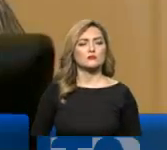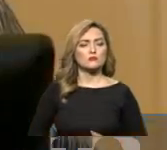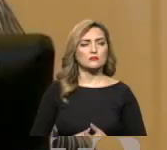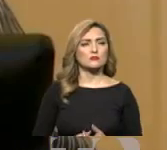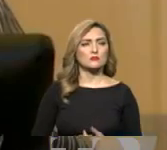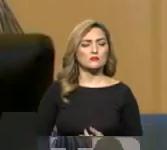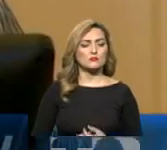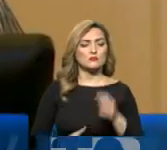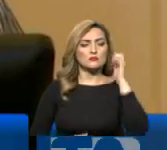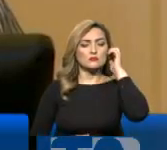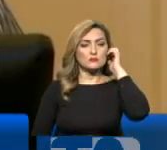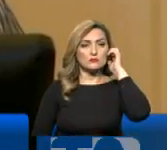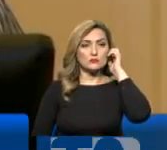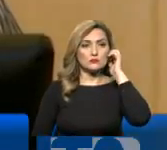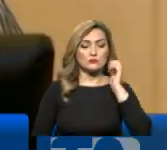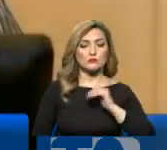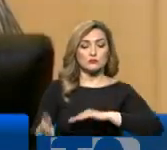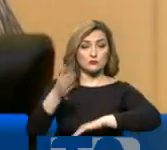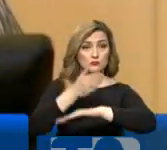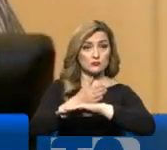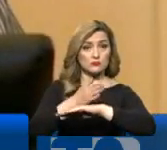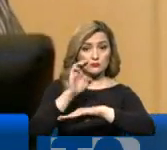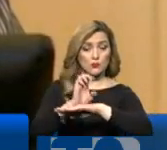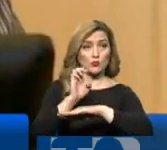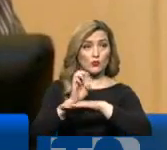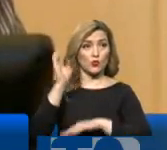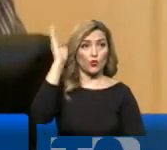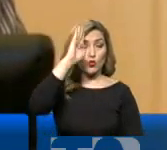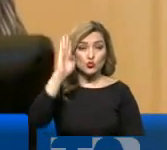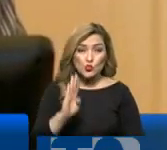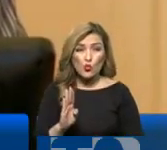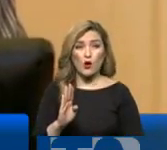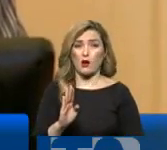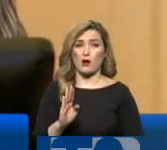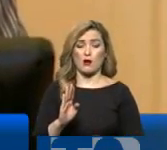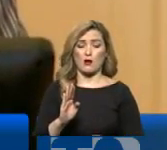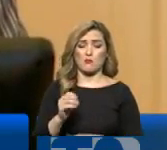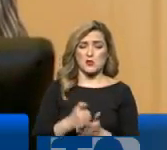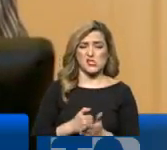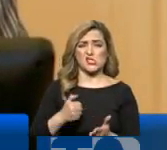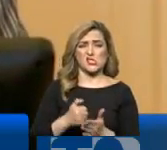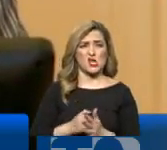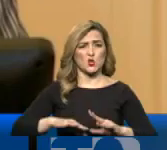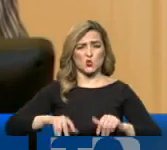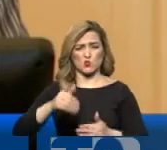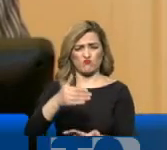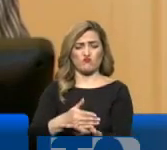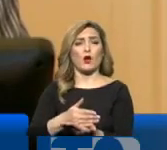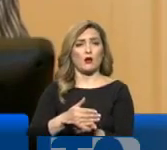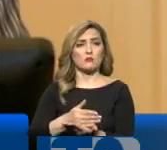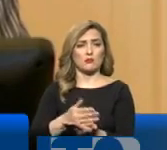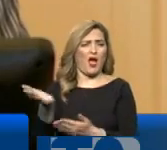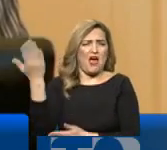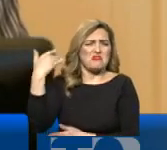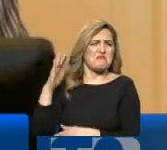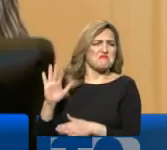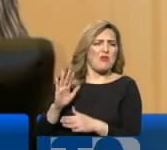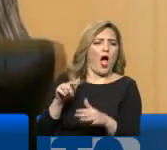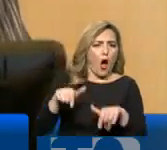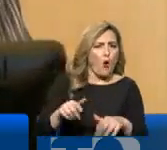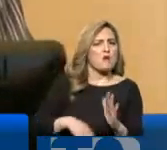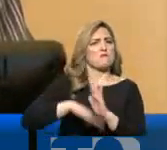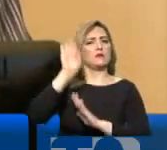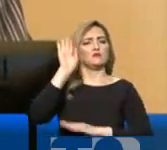Nunca antes en el país se había hecho tanto por la lucha contra la corrupción. Nunca, nunca antes en el